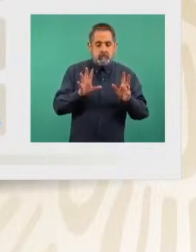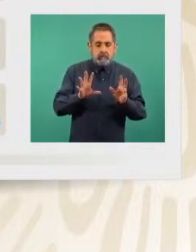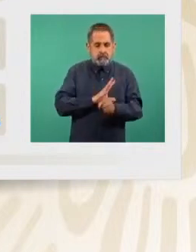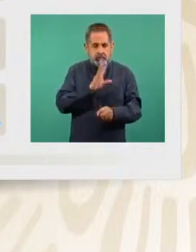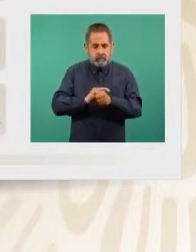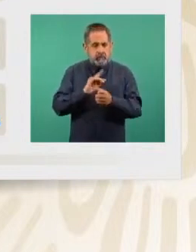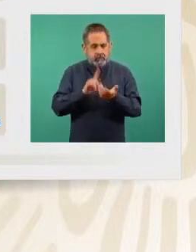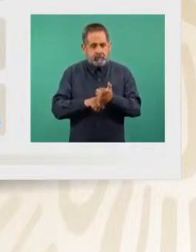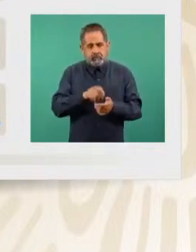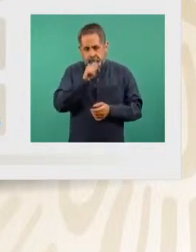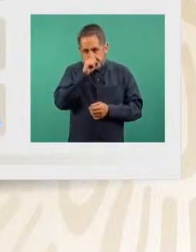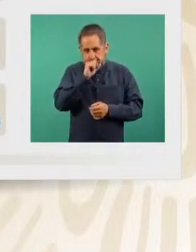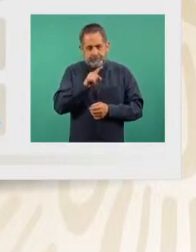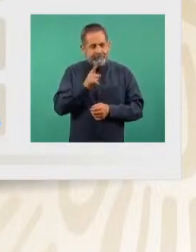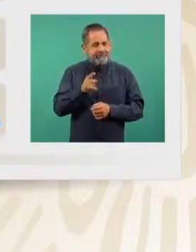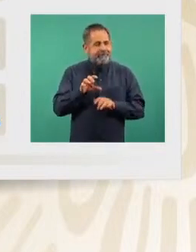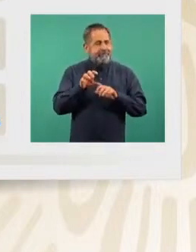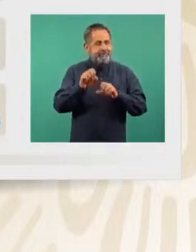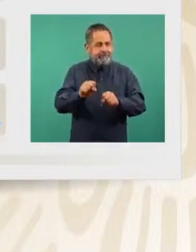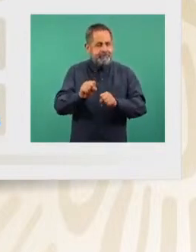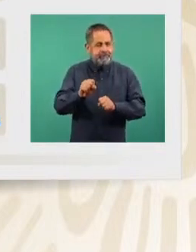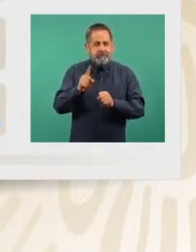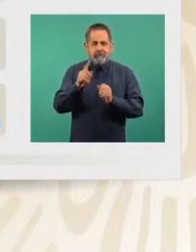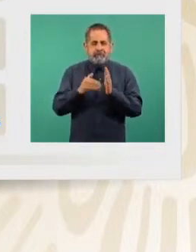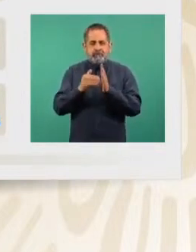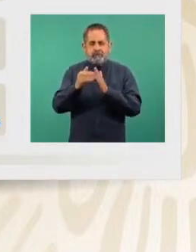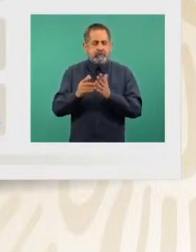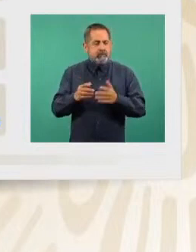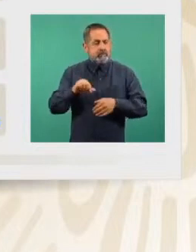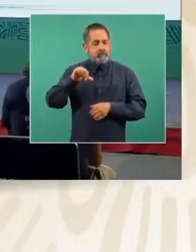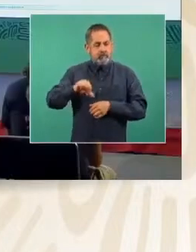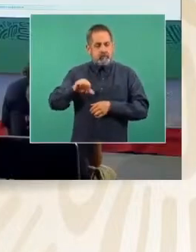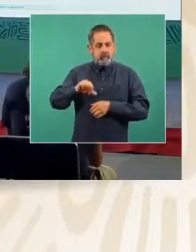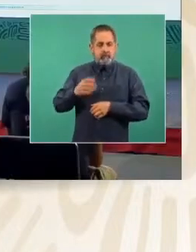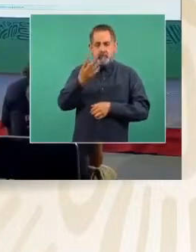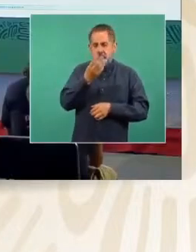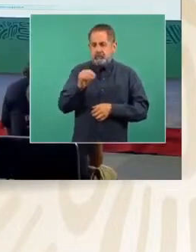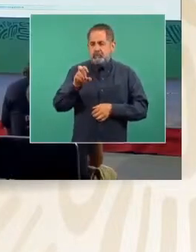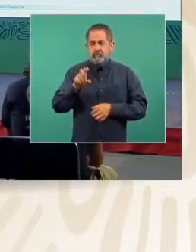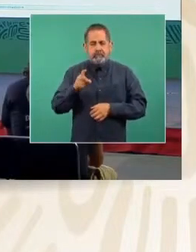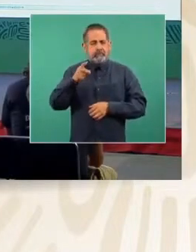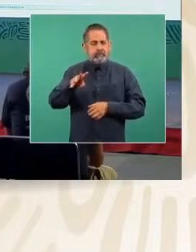completo, pero también nos vamos acercando ya al millón. Para el día de hoy son